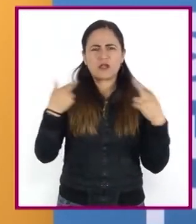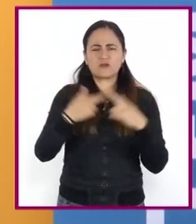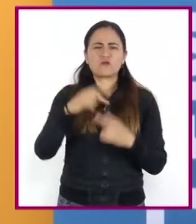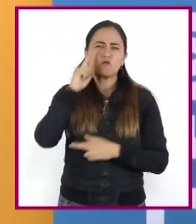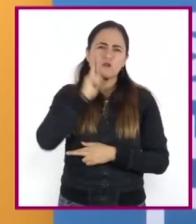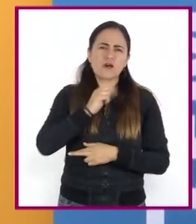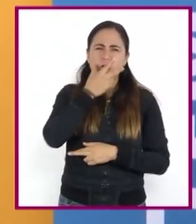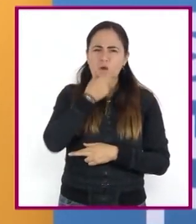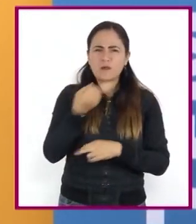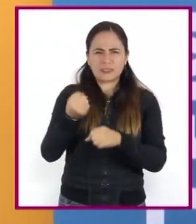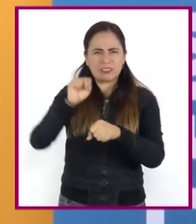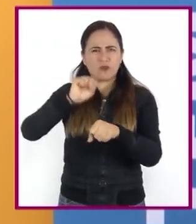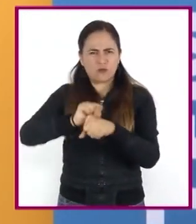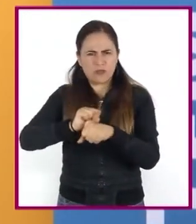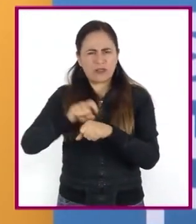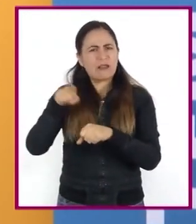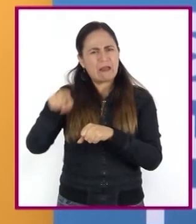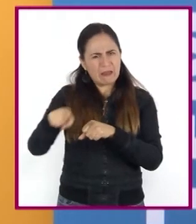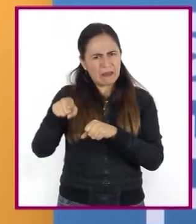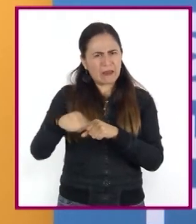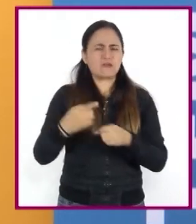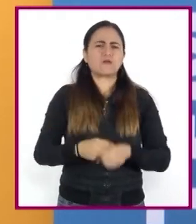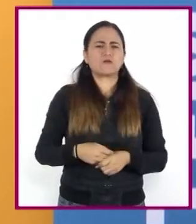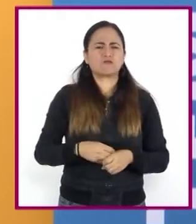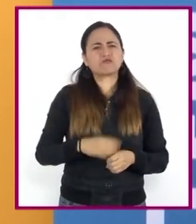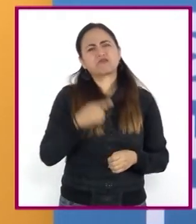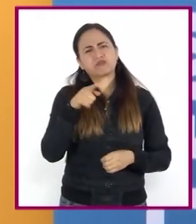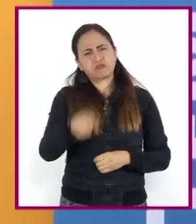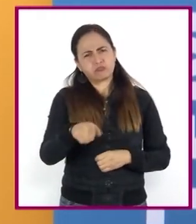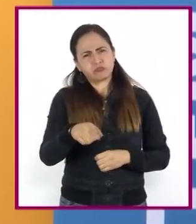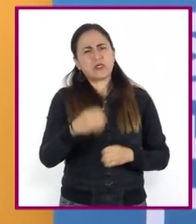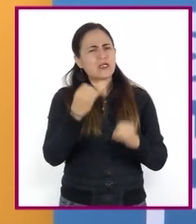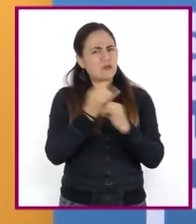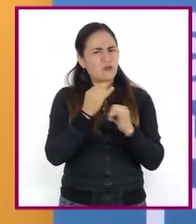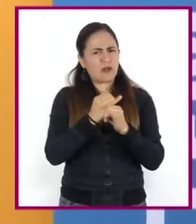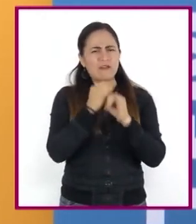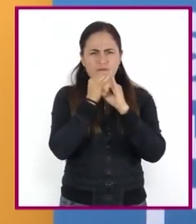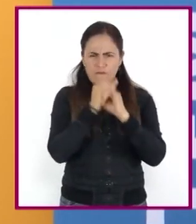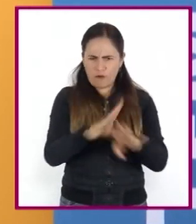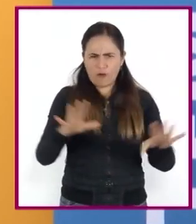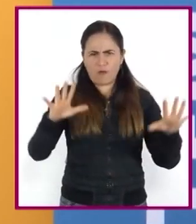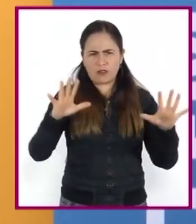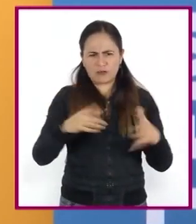realizó una encuesta en línea, centrándose en recolectar